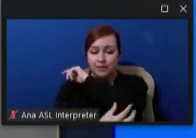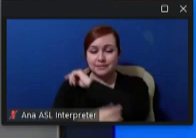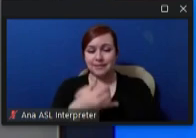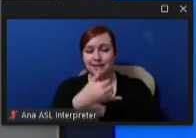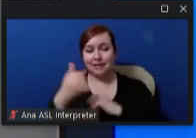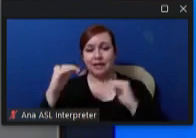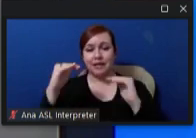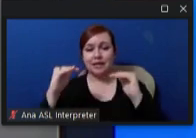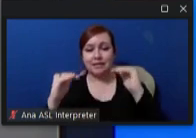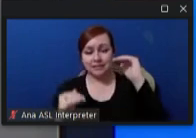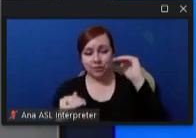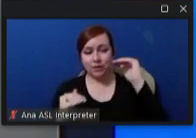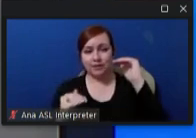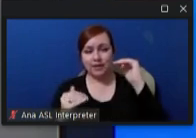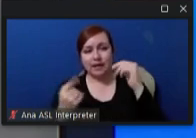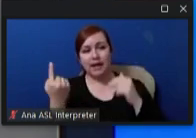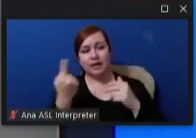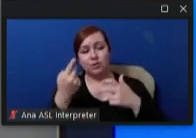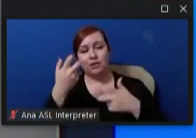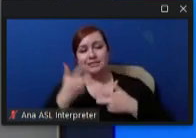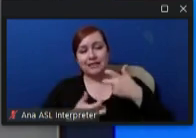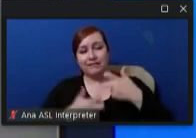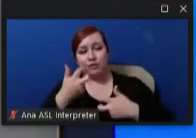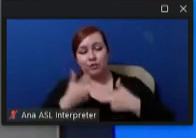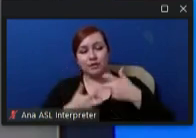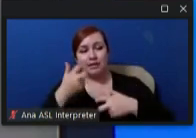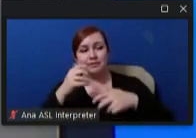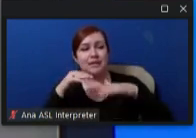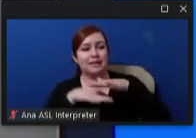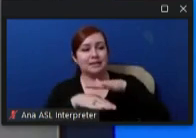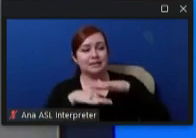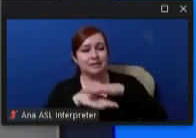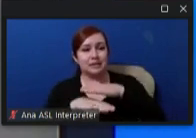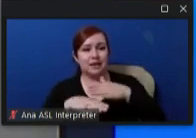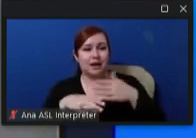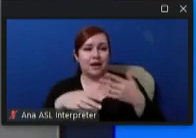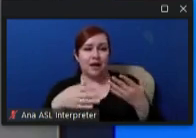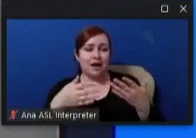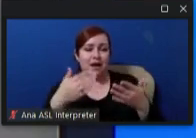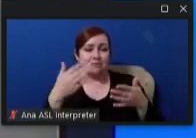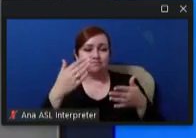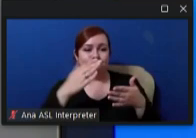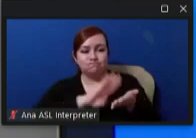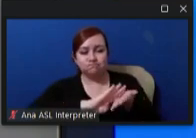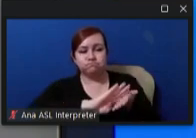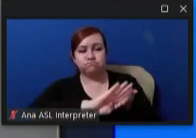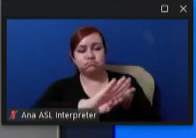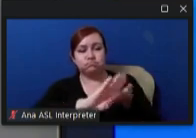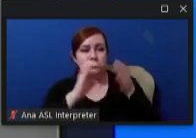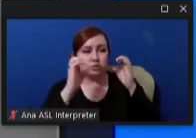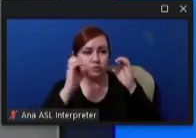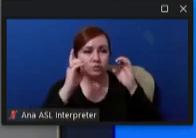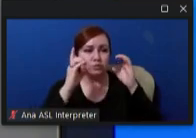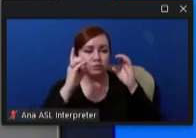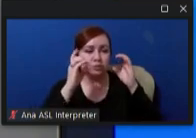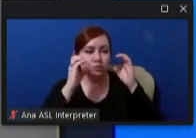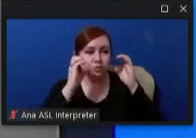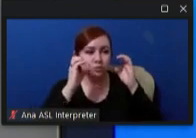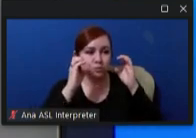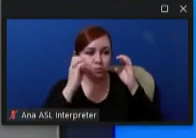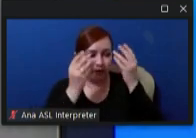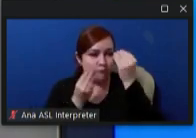algunas dificultades en el acceso a determinados servicios que han sido documentados en informes y que han